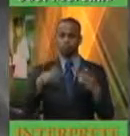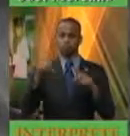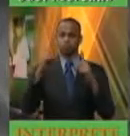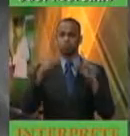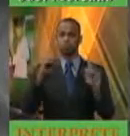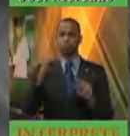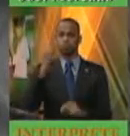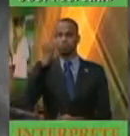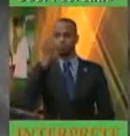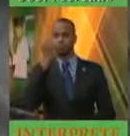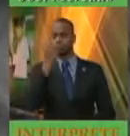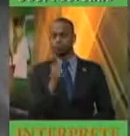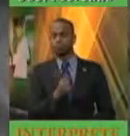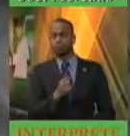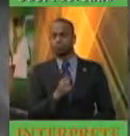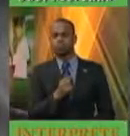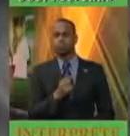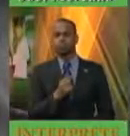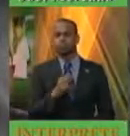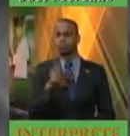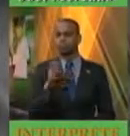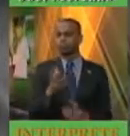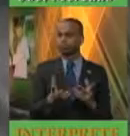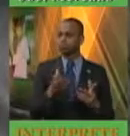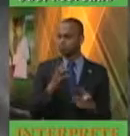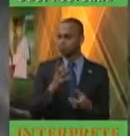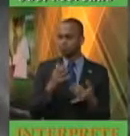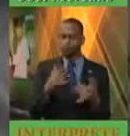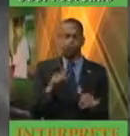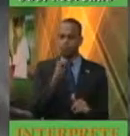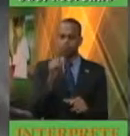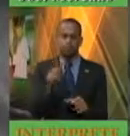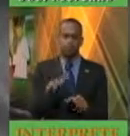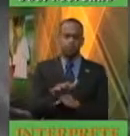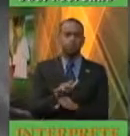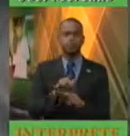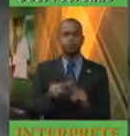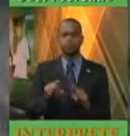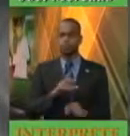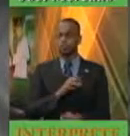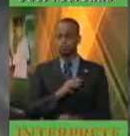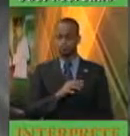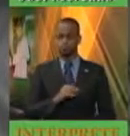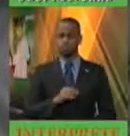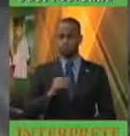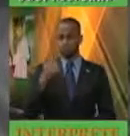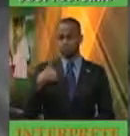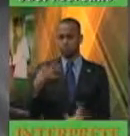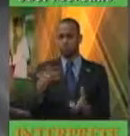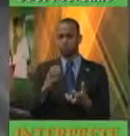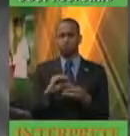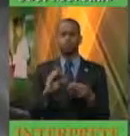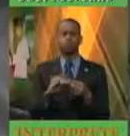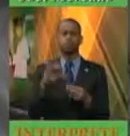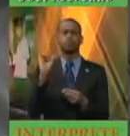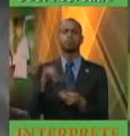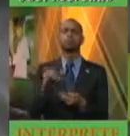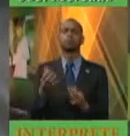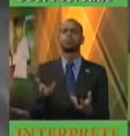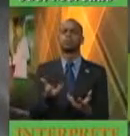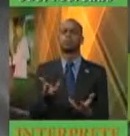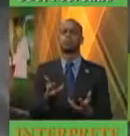pesar de lo que les digo, que no está completo ahora. Yo quiero aquí resaltar ese